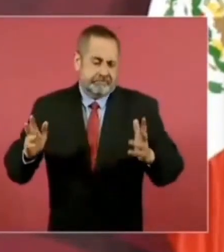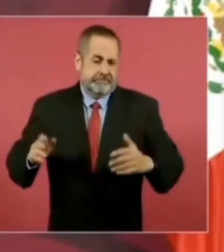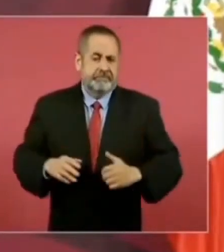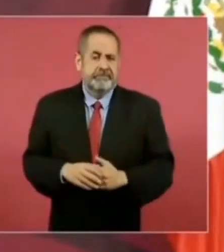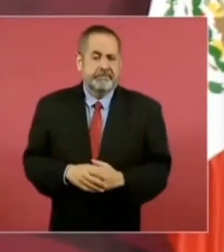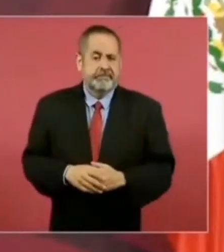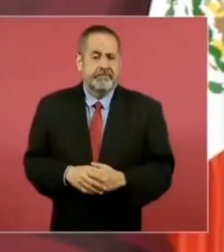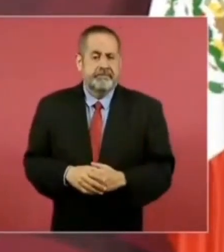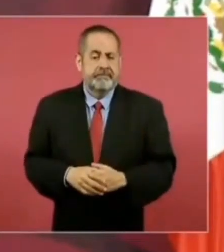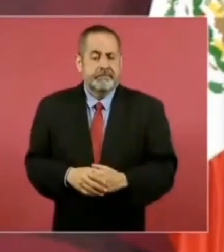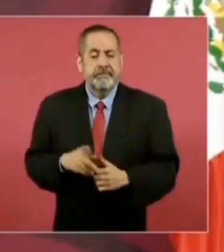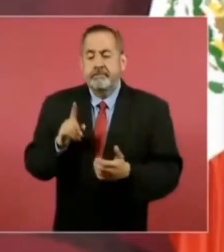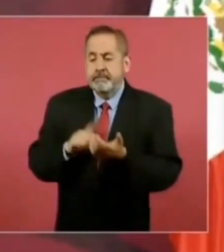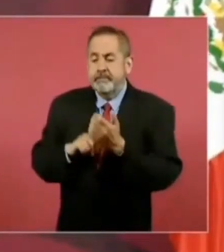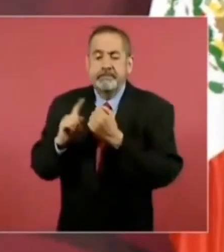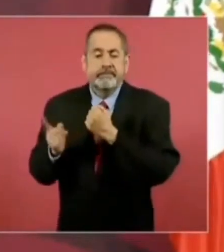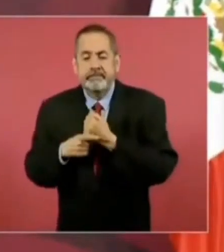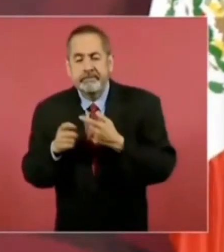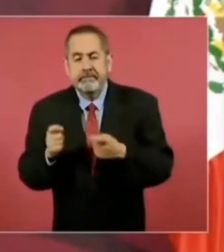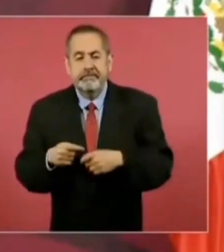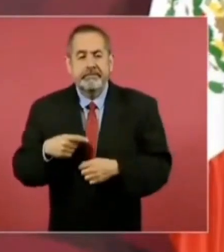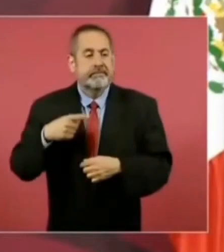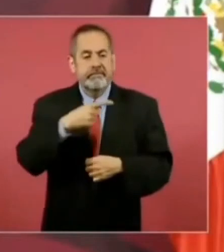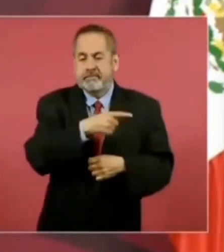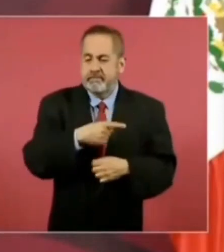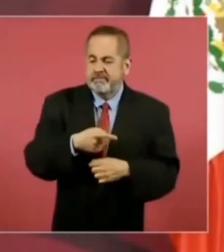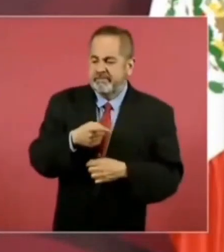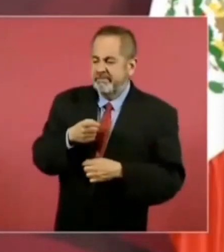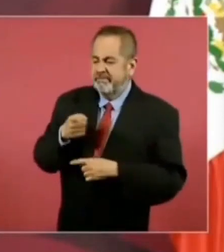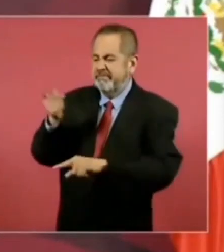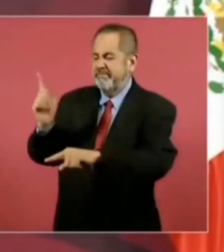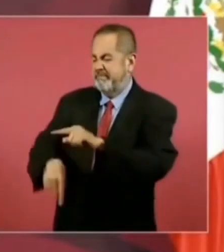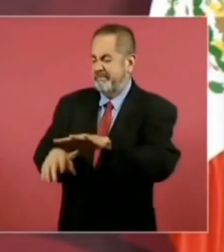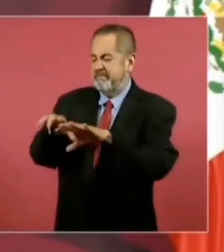¿Qué es lo que está en el fondo? El despojo.